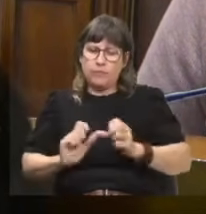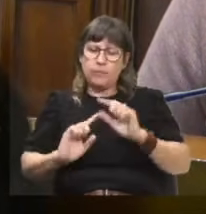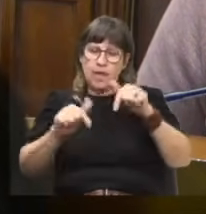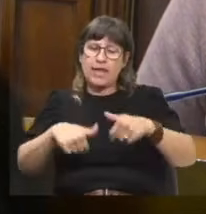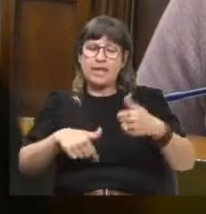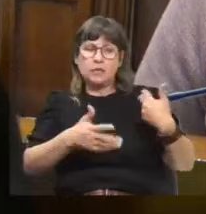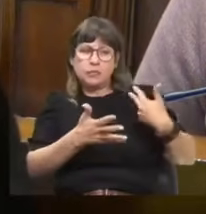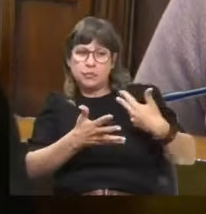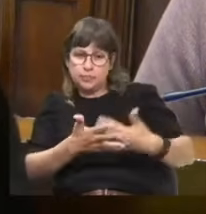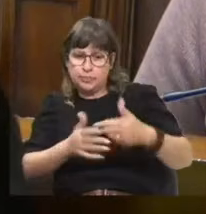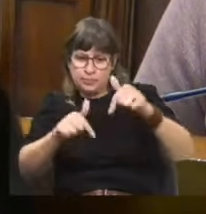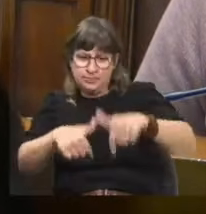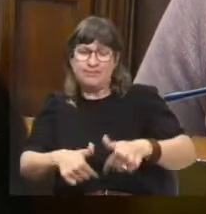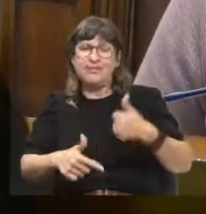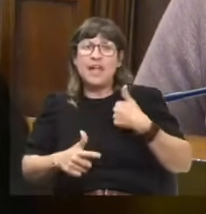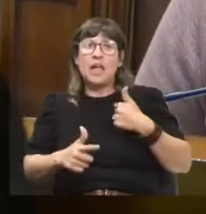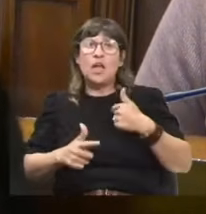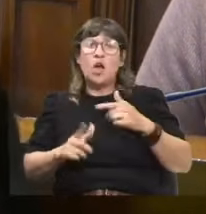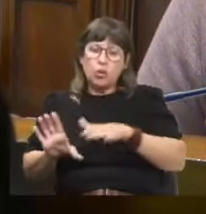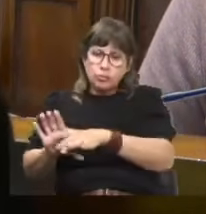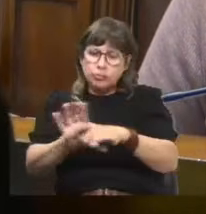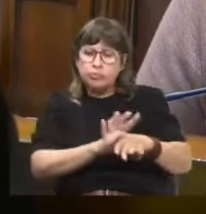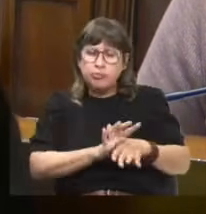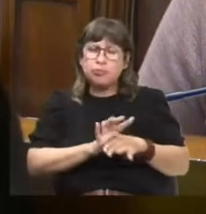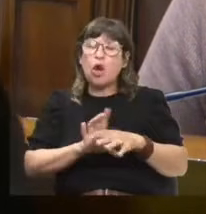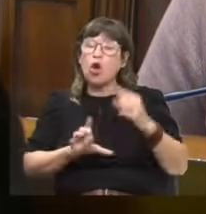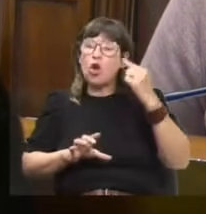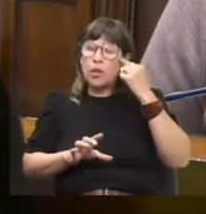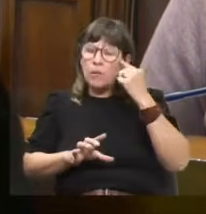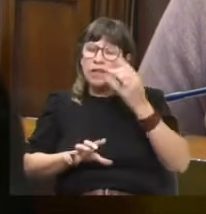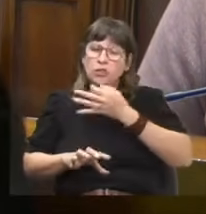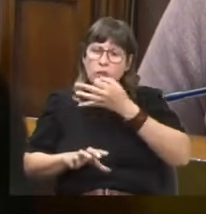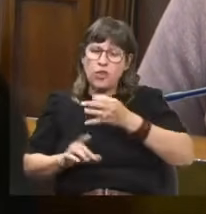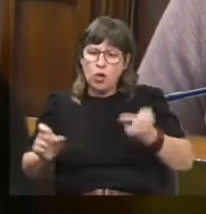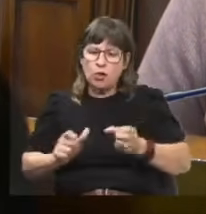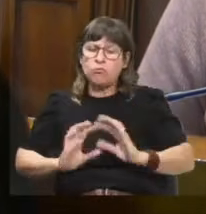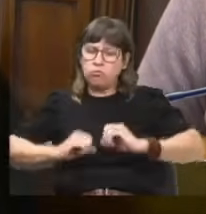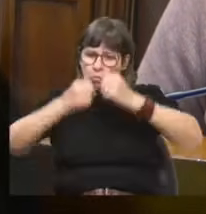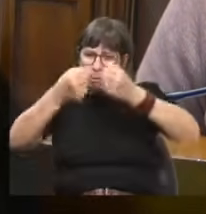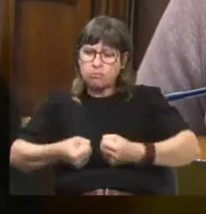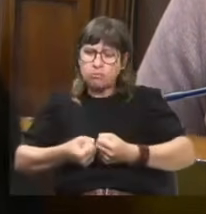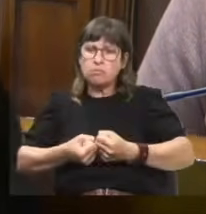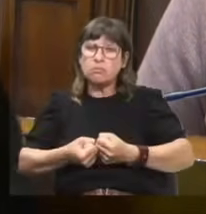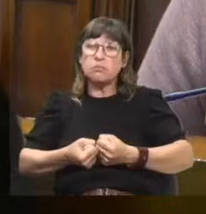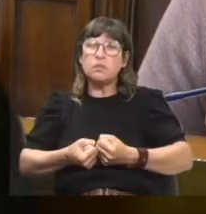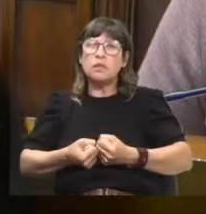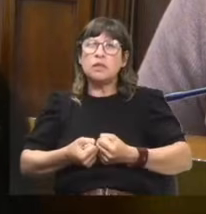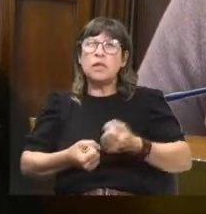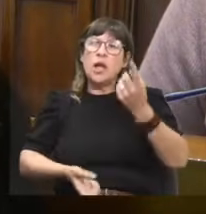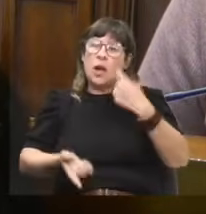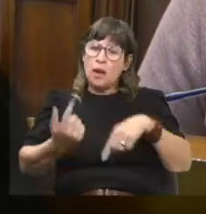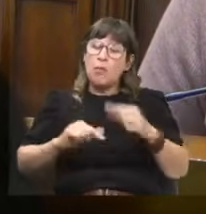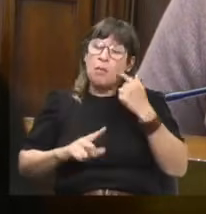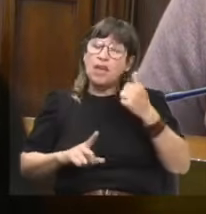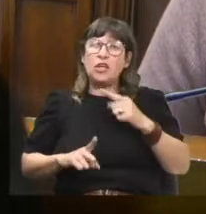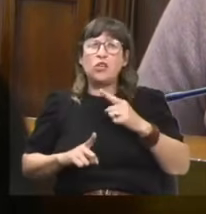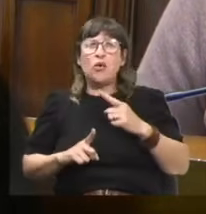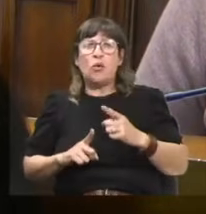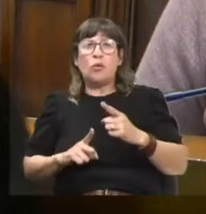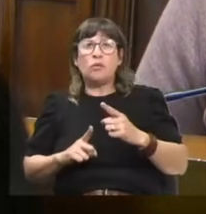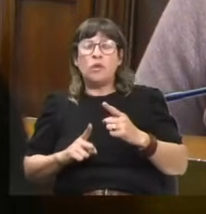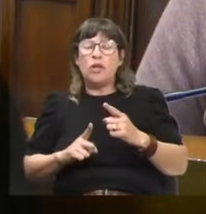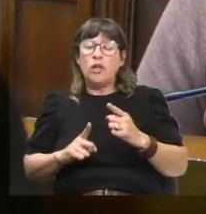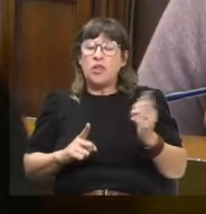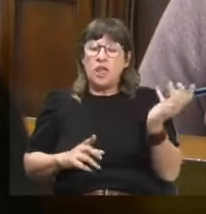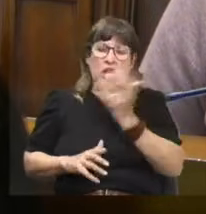tiempo con coherencia y aplomo, a pesar de los feroces y